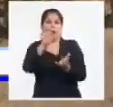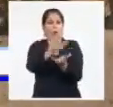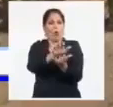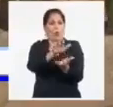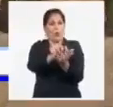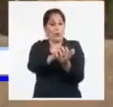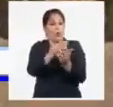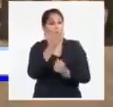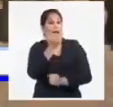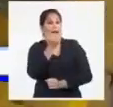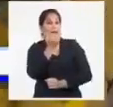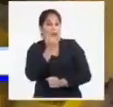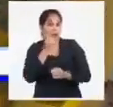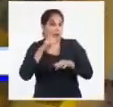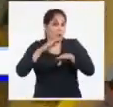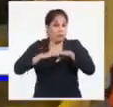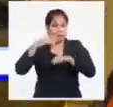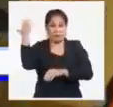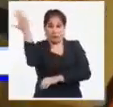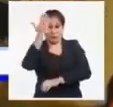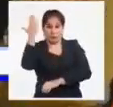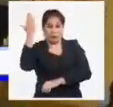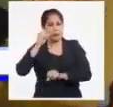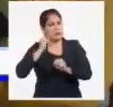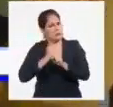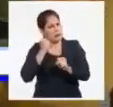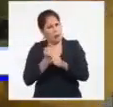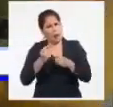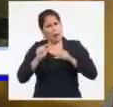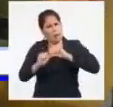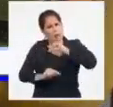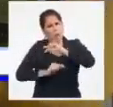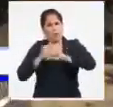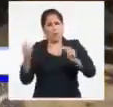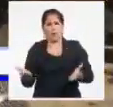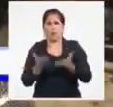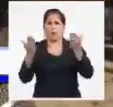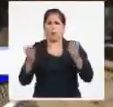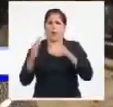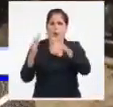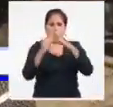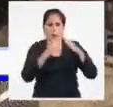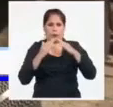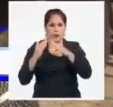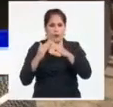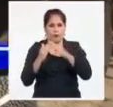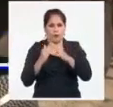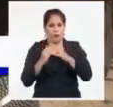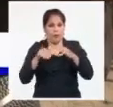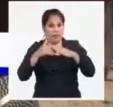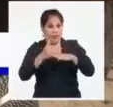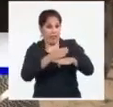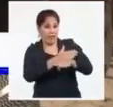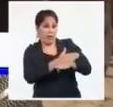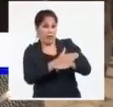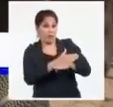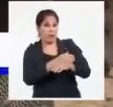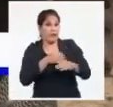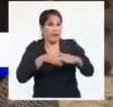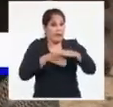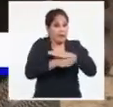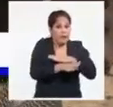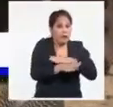afectado por el paso del meteoro, trabajan con denuedo en apoyo a la recuperación de la comunidad. Estuvimos hace varios días ya en la entrada del